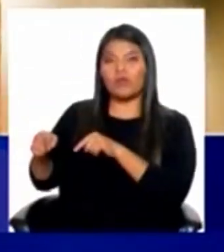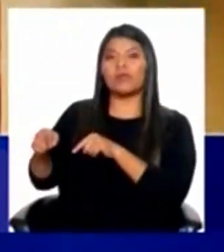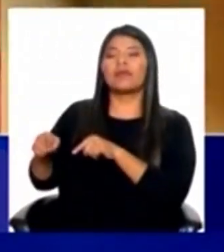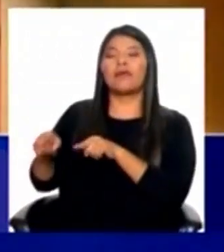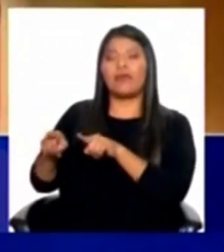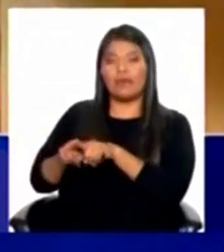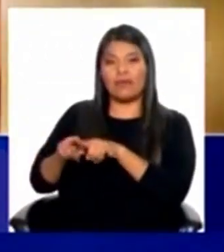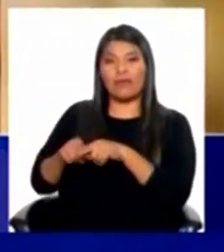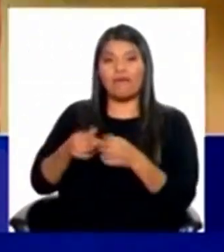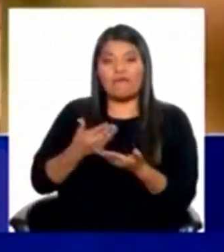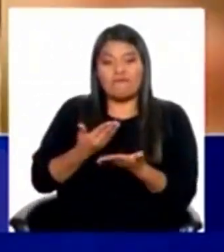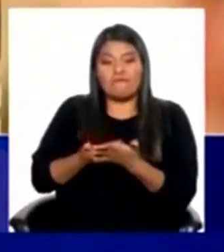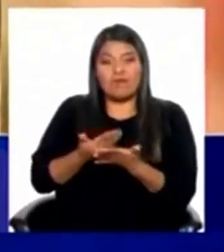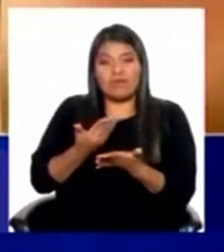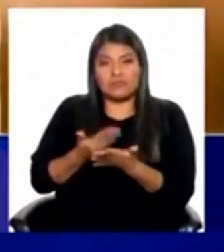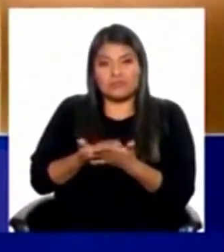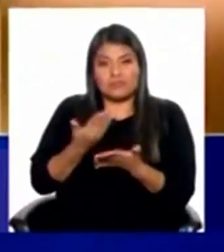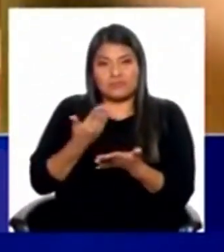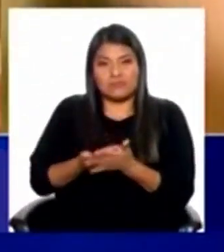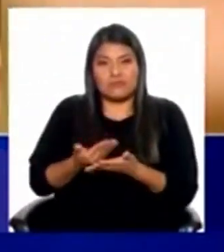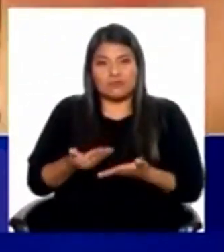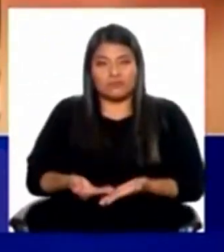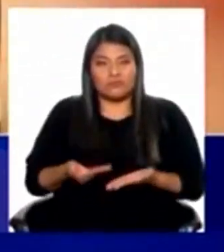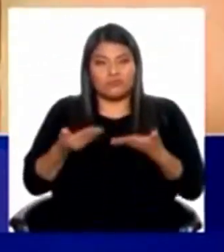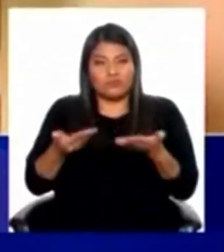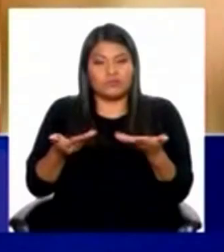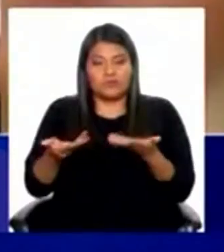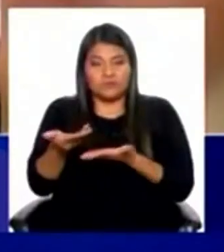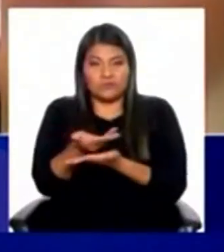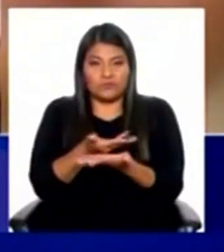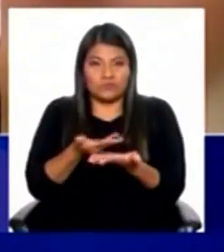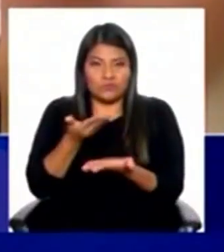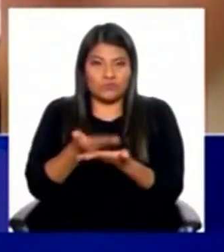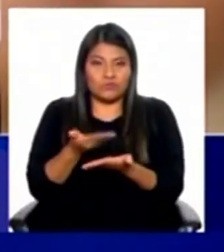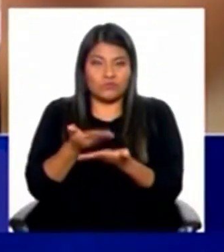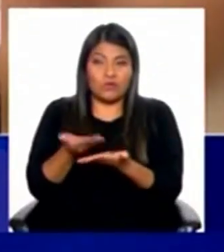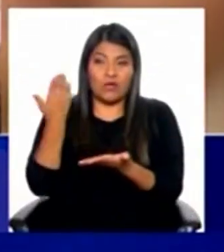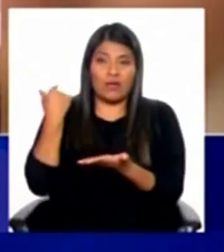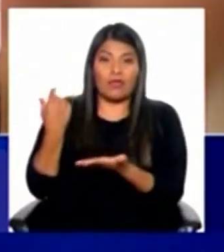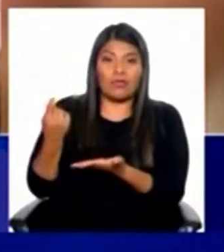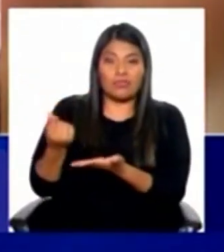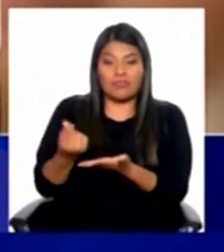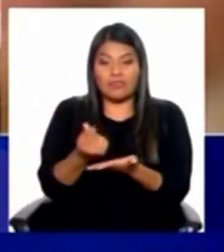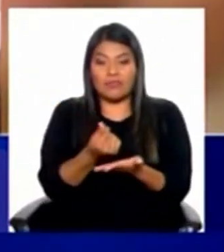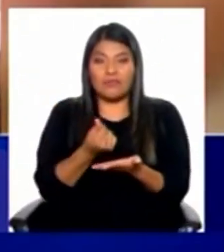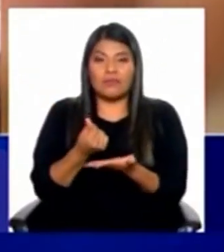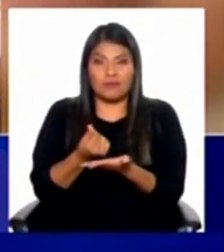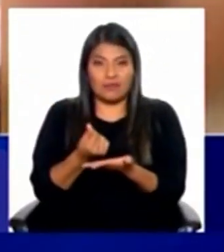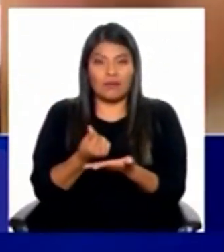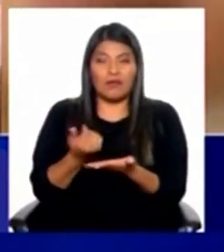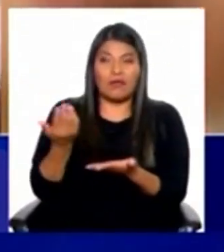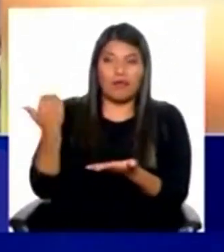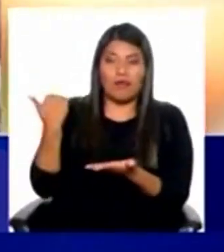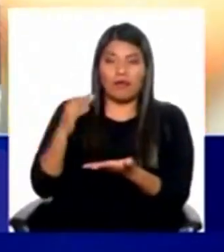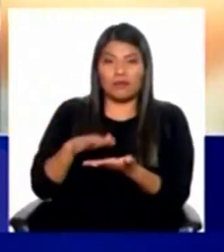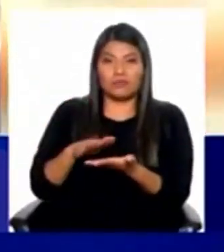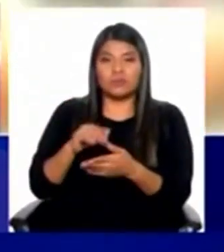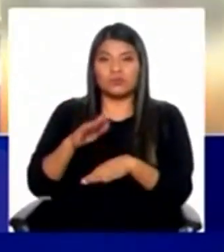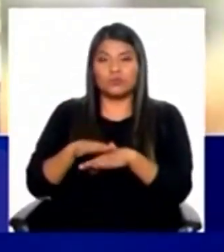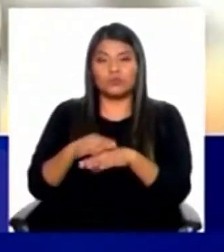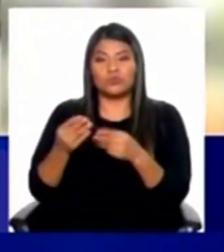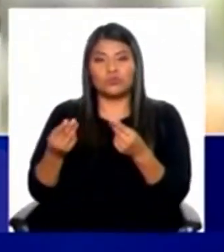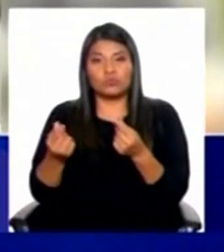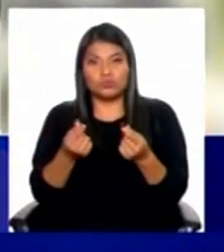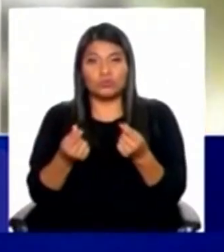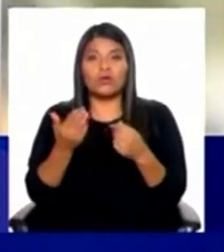debía haber alguna evidencia adicional que en efecto vincule este ofrecimiento de los dineros con el delito que se intentaba cometer, es decir,